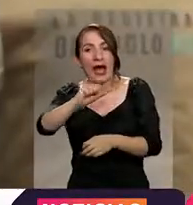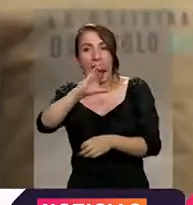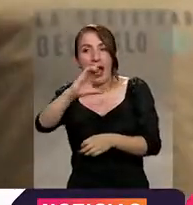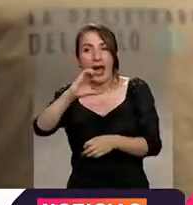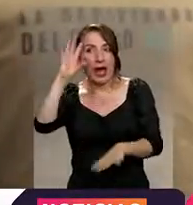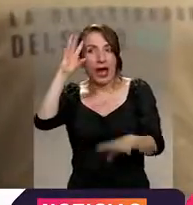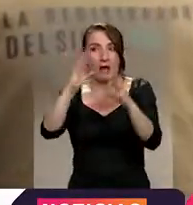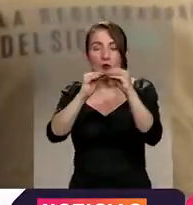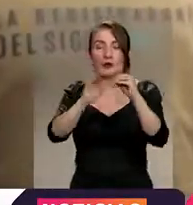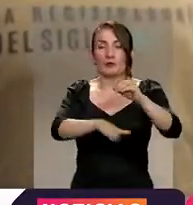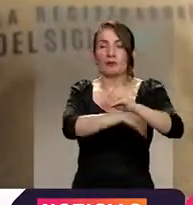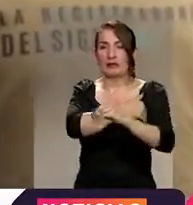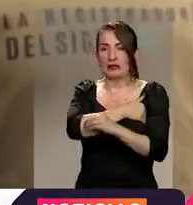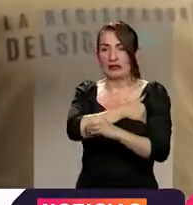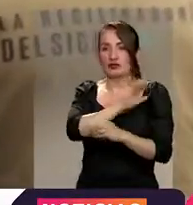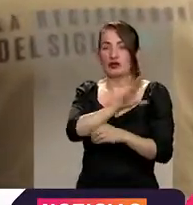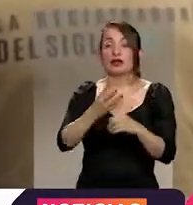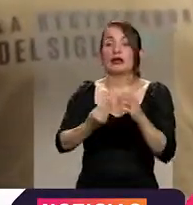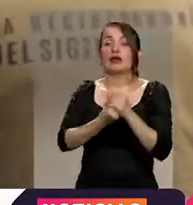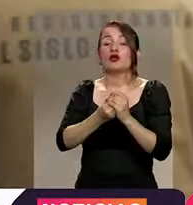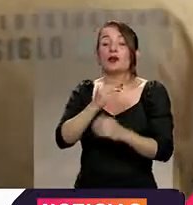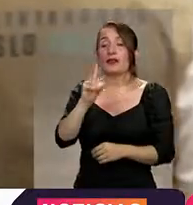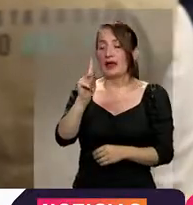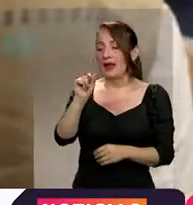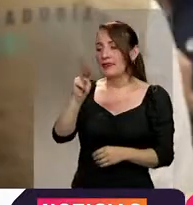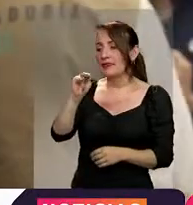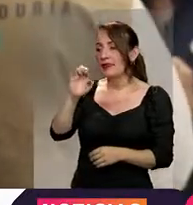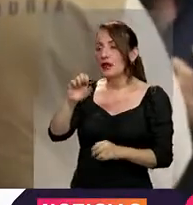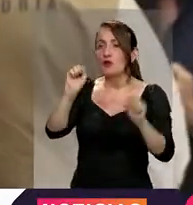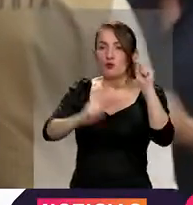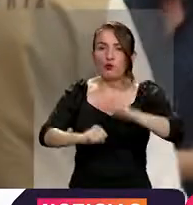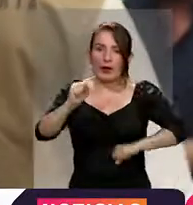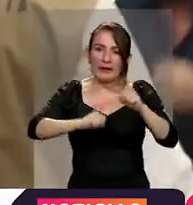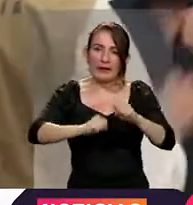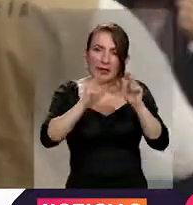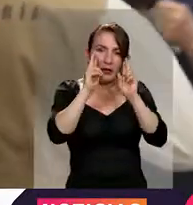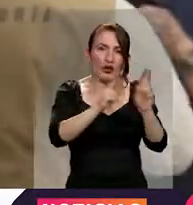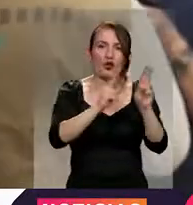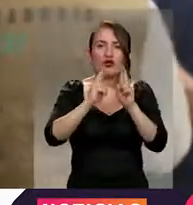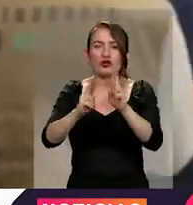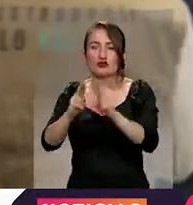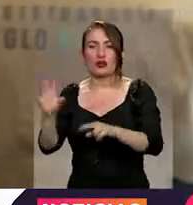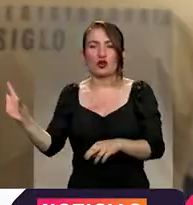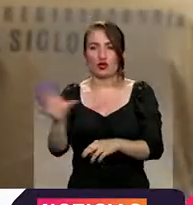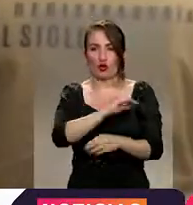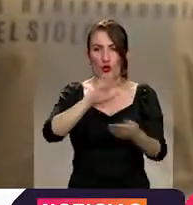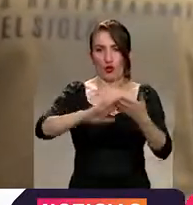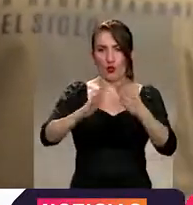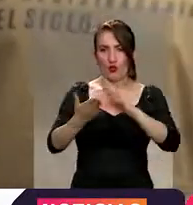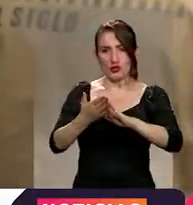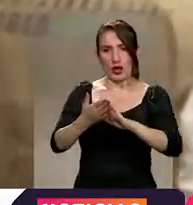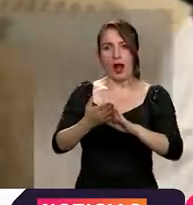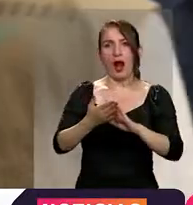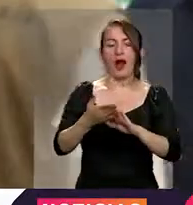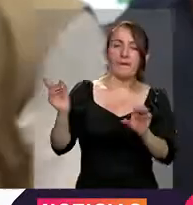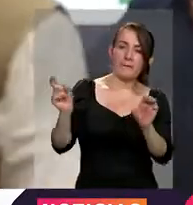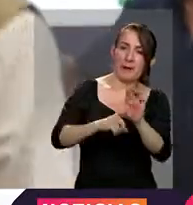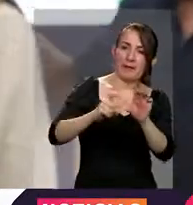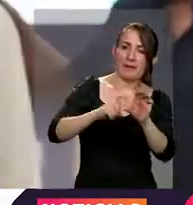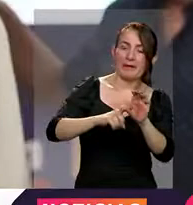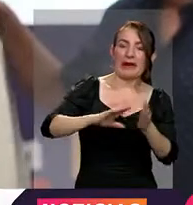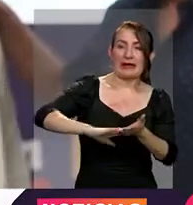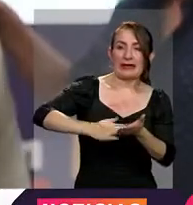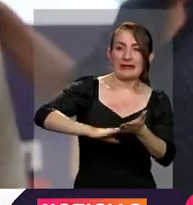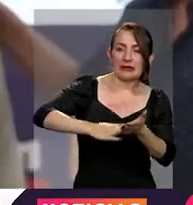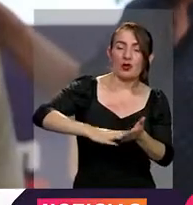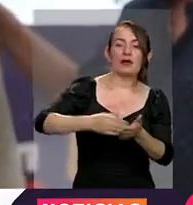señor ministro del Interior, Daniel Palacios, otorgarle la posibilidad al reconocimiento a todas las juntas de acciones comunales del país que puedan inscribir ante la registraduría